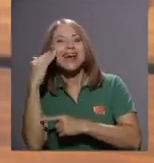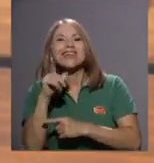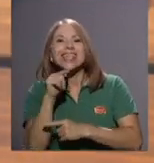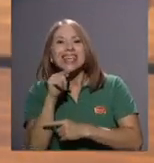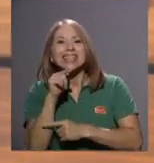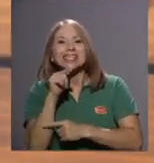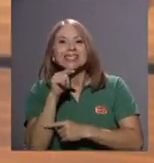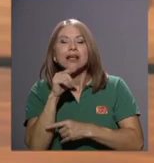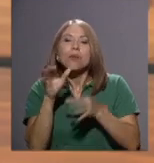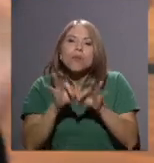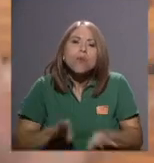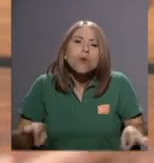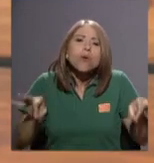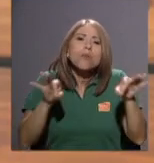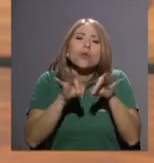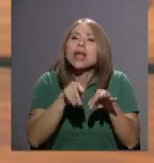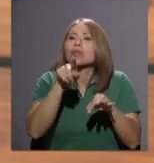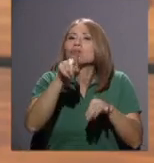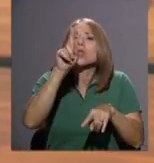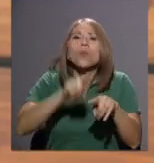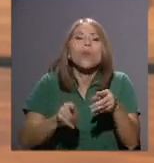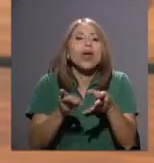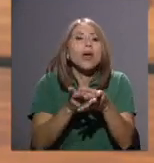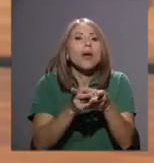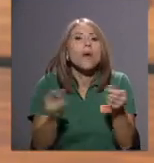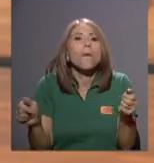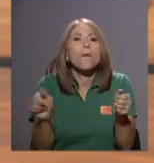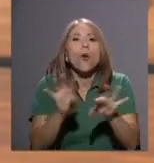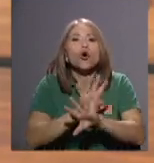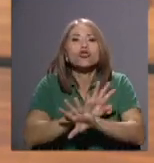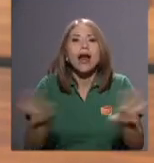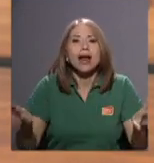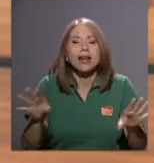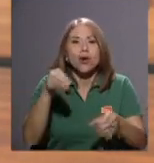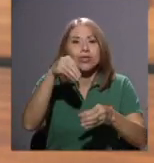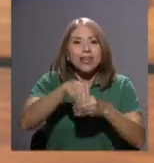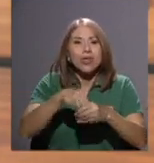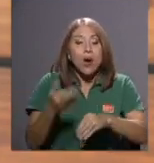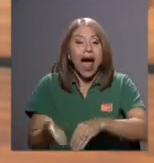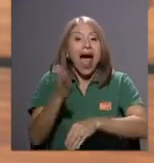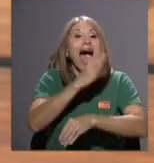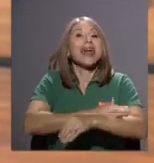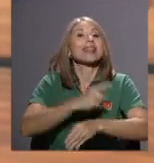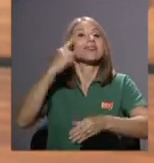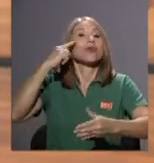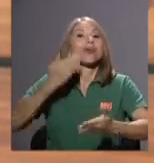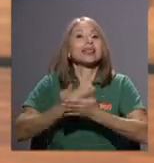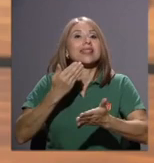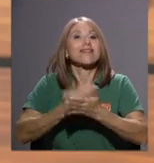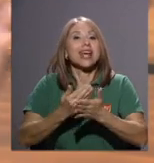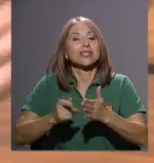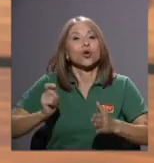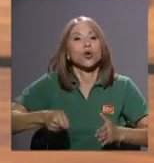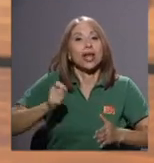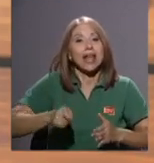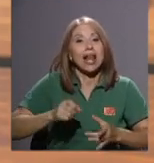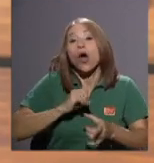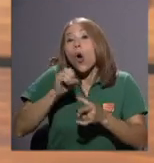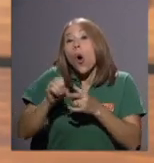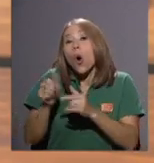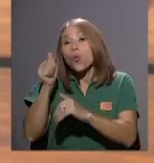antes de al menos sacar una certificación notarial o inclusive sacar una, digamos, guardar la página, pero lo